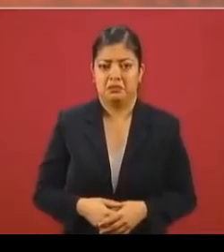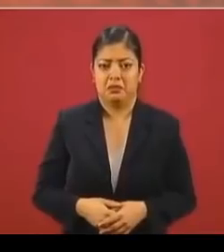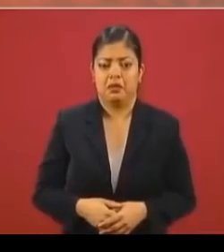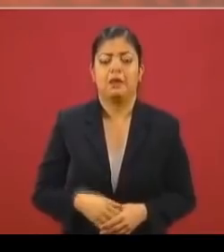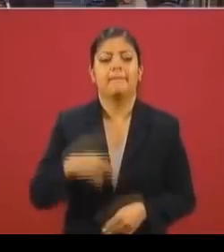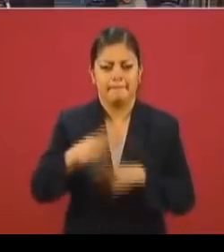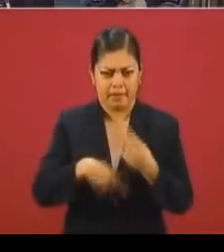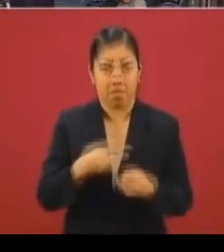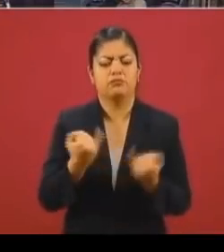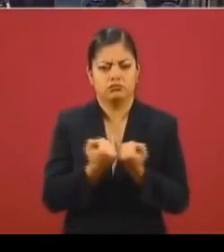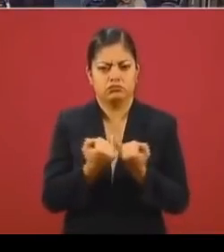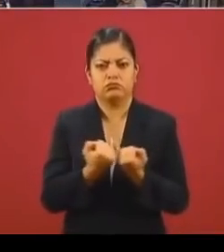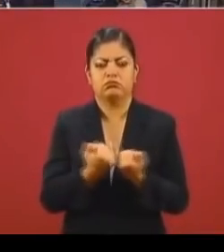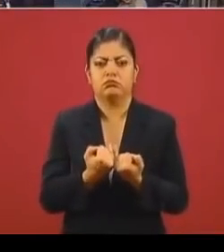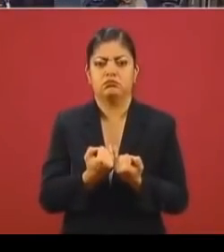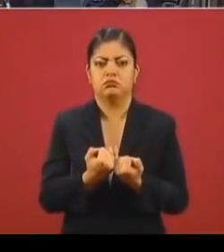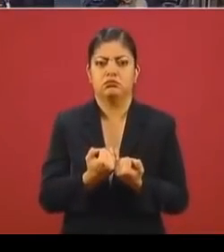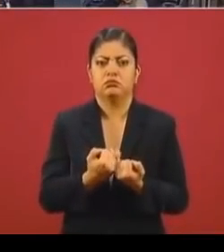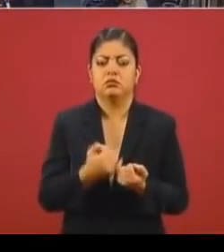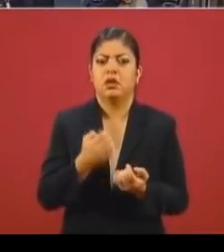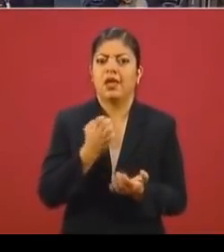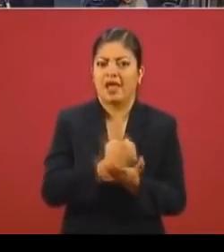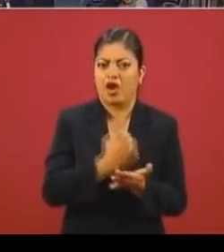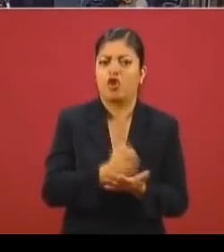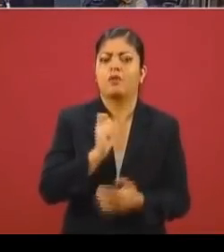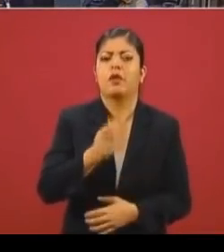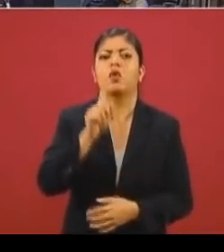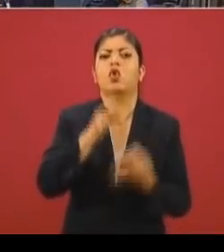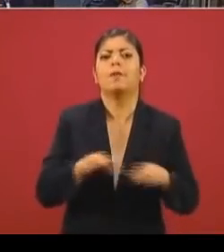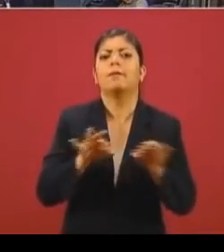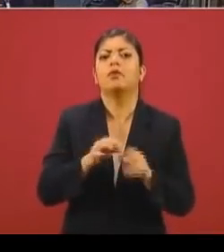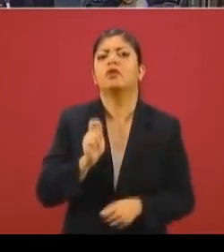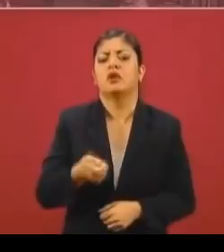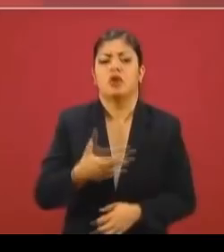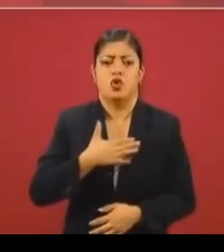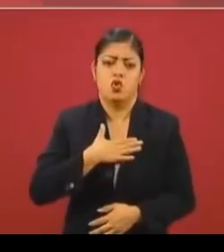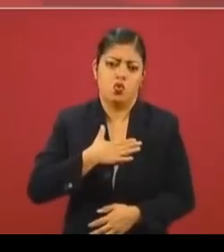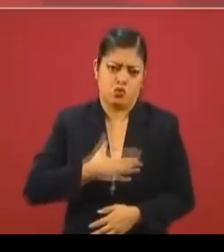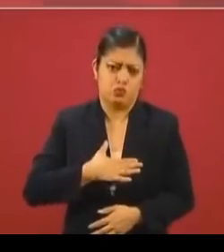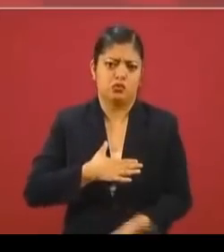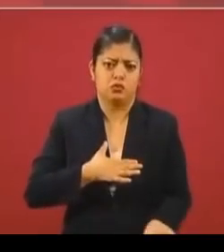Vamos a agregarle también a la economía la justicia,